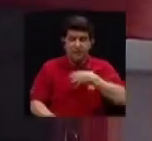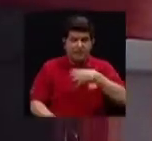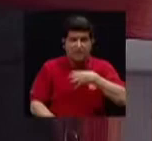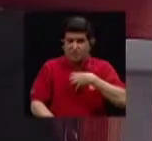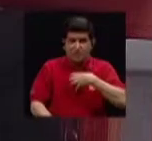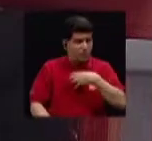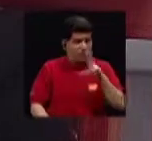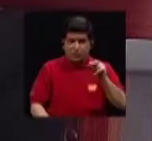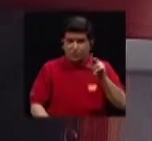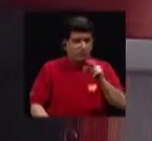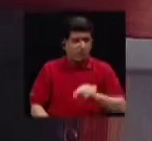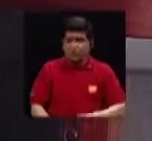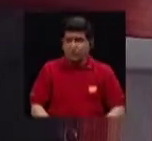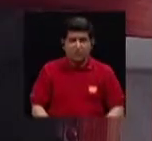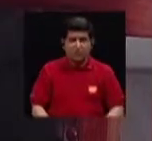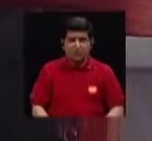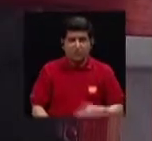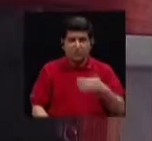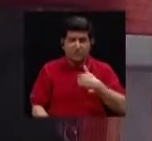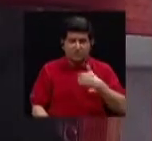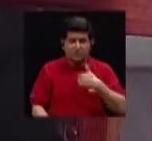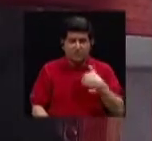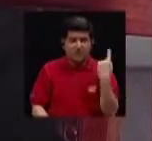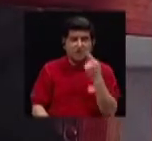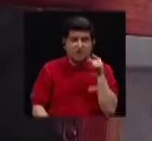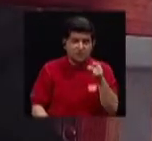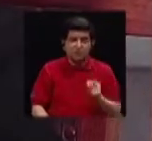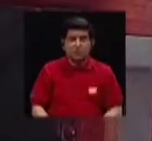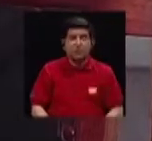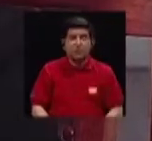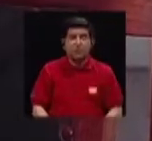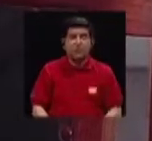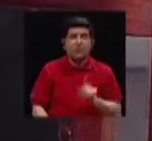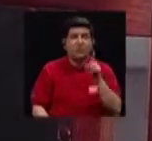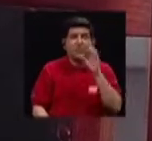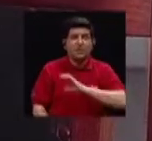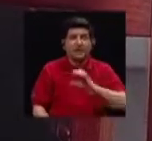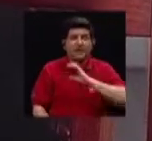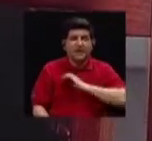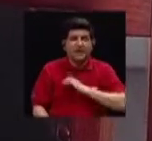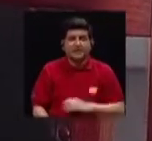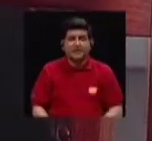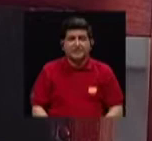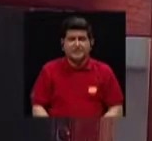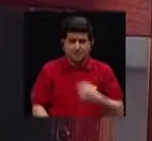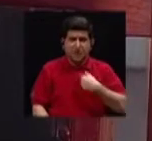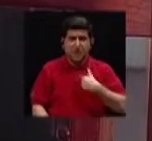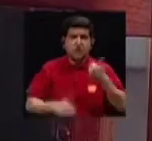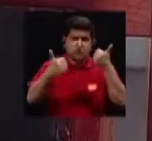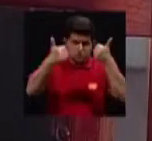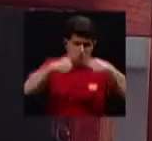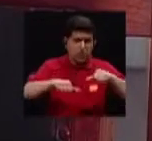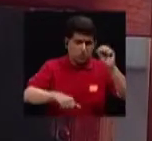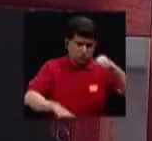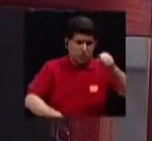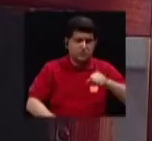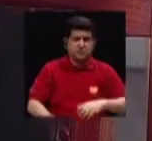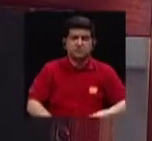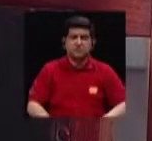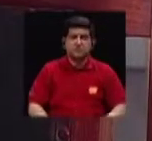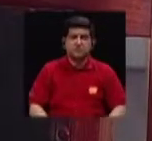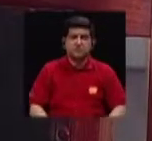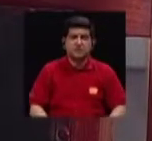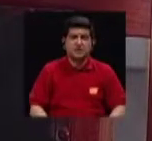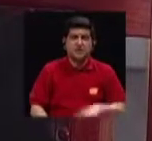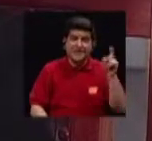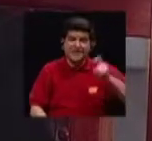porque viene apenas a hacer algo que en eso sí estoy totalmente de acuerdo. Es